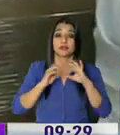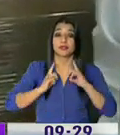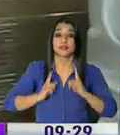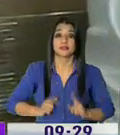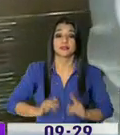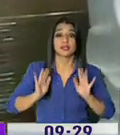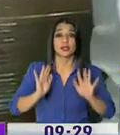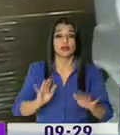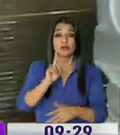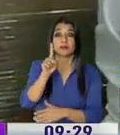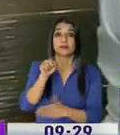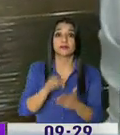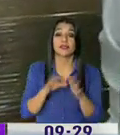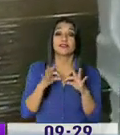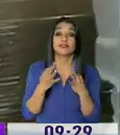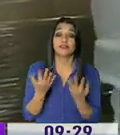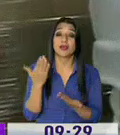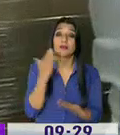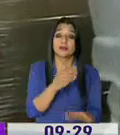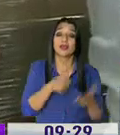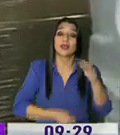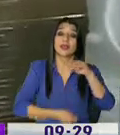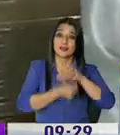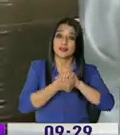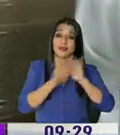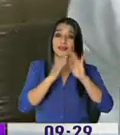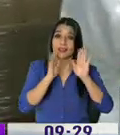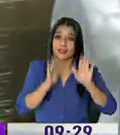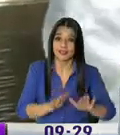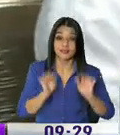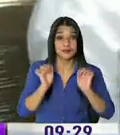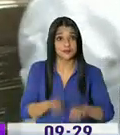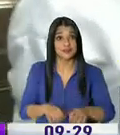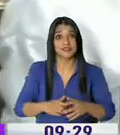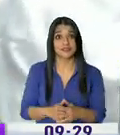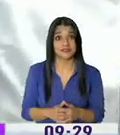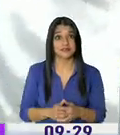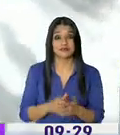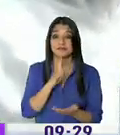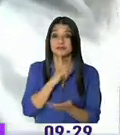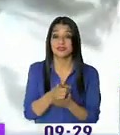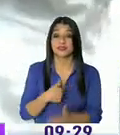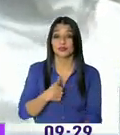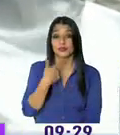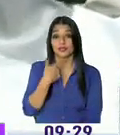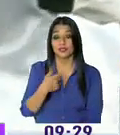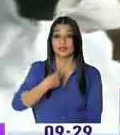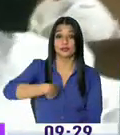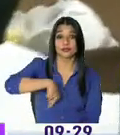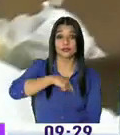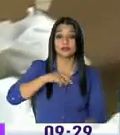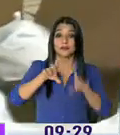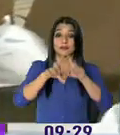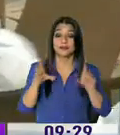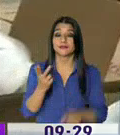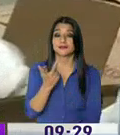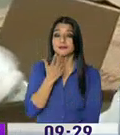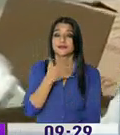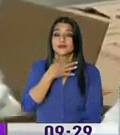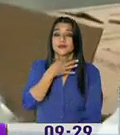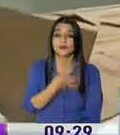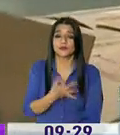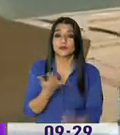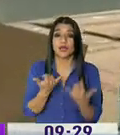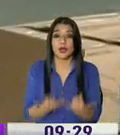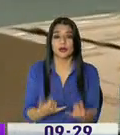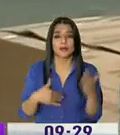de 1,000 familias que con esto evitarán salir de casa. Exactamente, como lo dije, para nosotros como Corporación Favorita siempre es un gusto y más aún